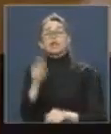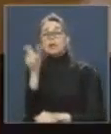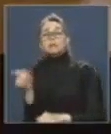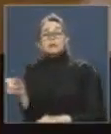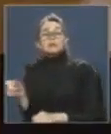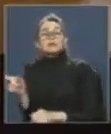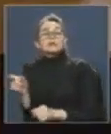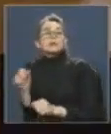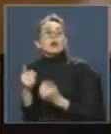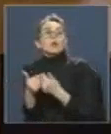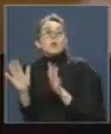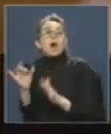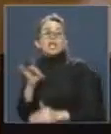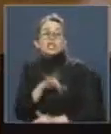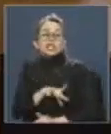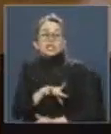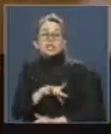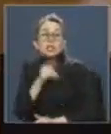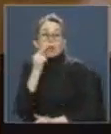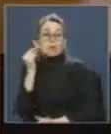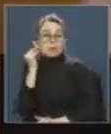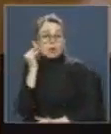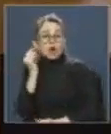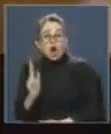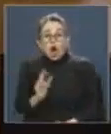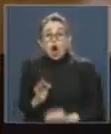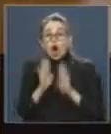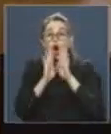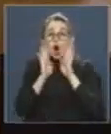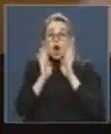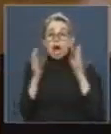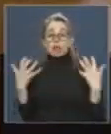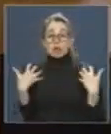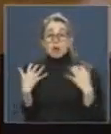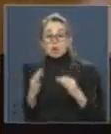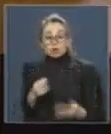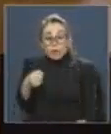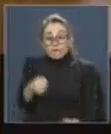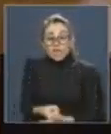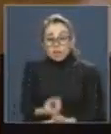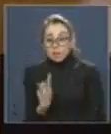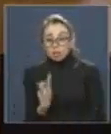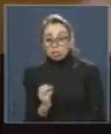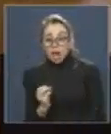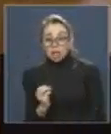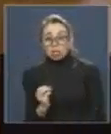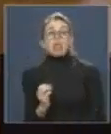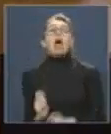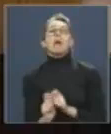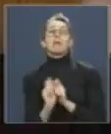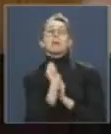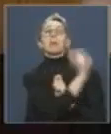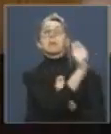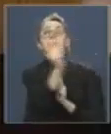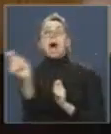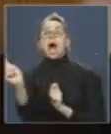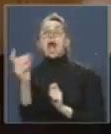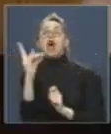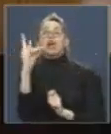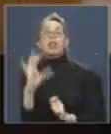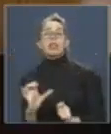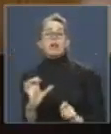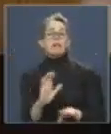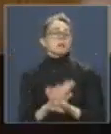hace cualquier chileno y chilena honrado y responsable es decir pagar lo que se debe